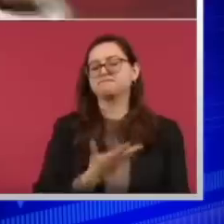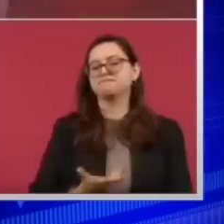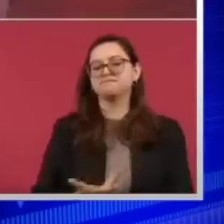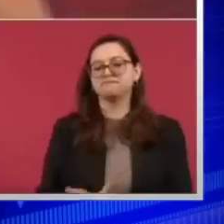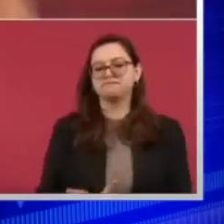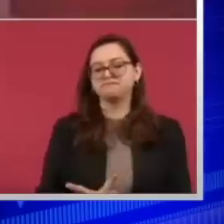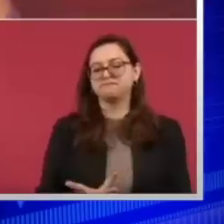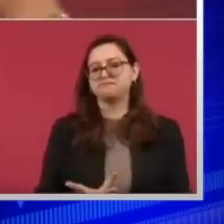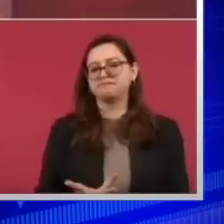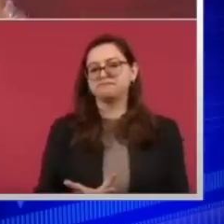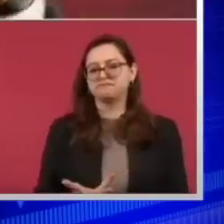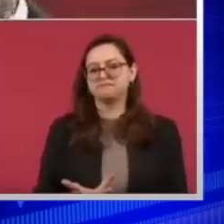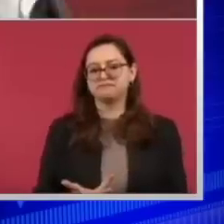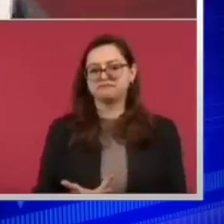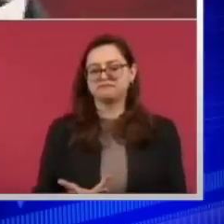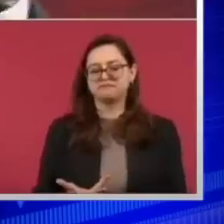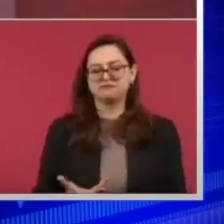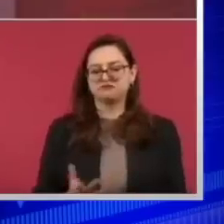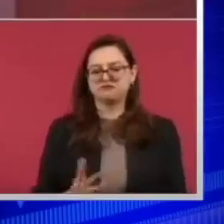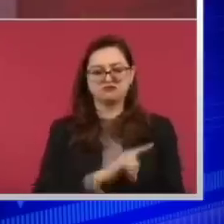el más derechos